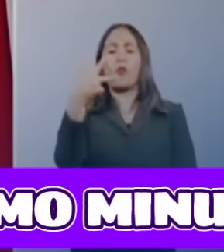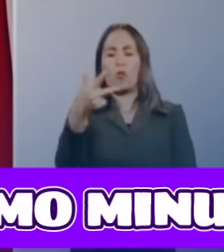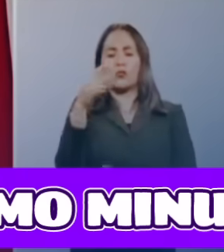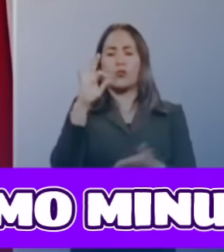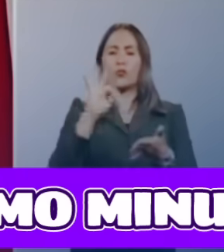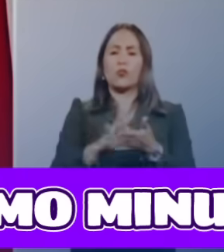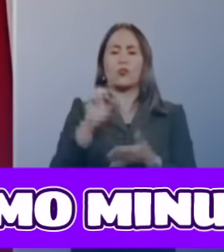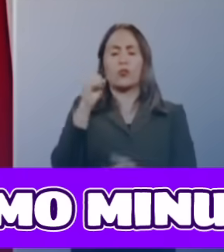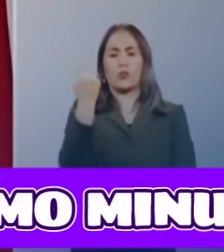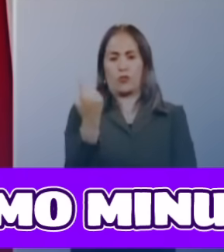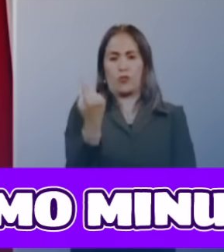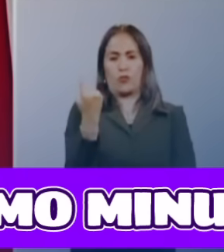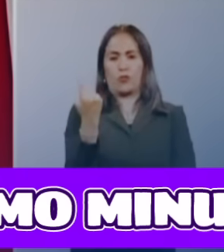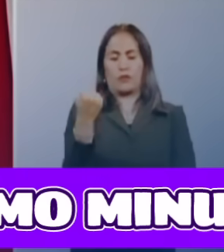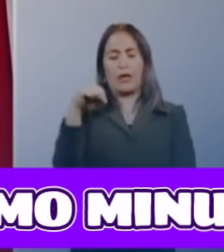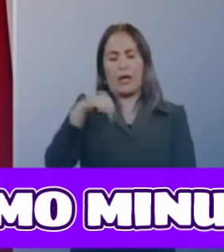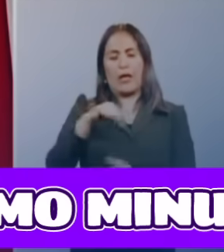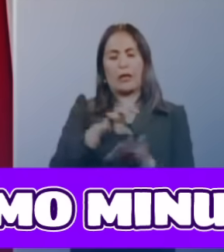8.1